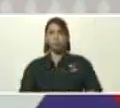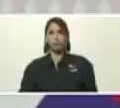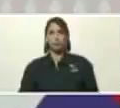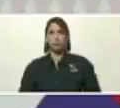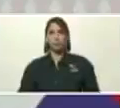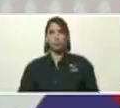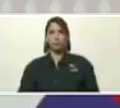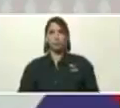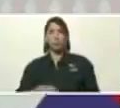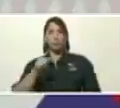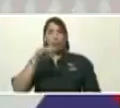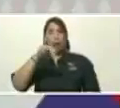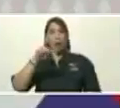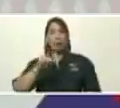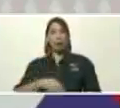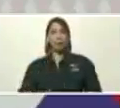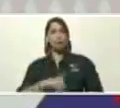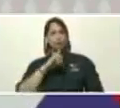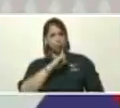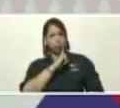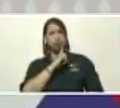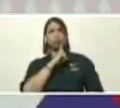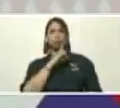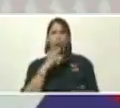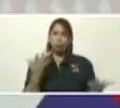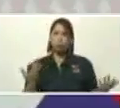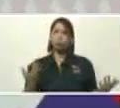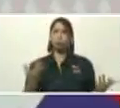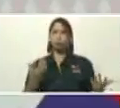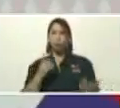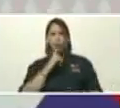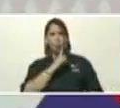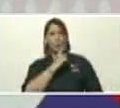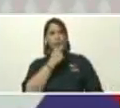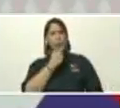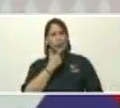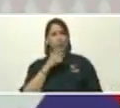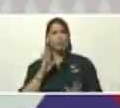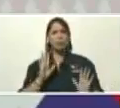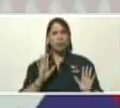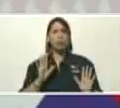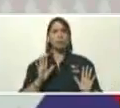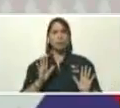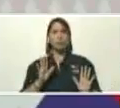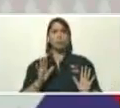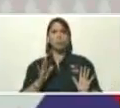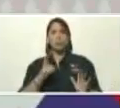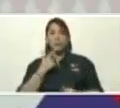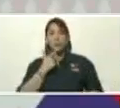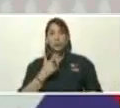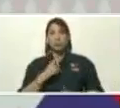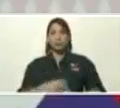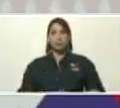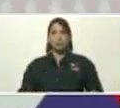Ana Josefina, nombre bonito, ¿verdad? Ana Josefina dijo algo muy cierto.